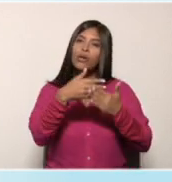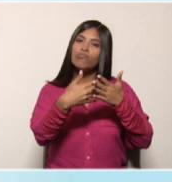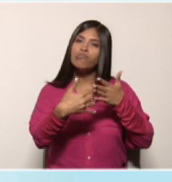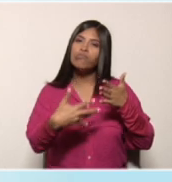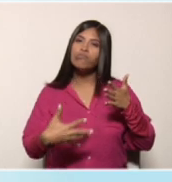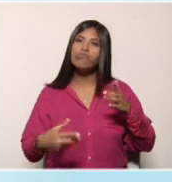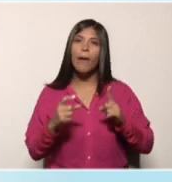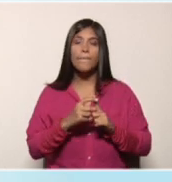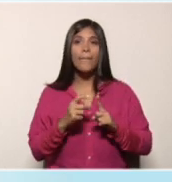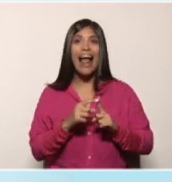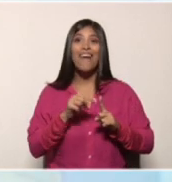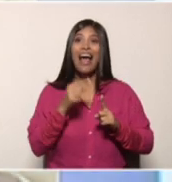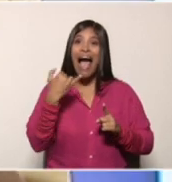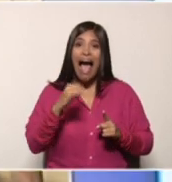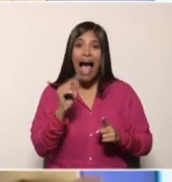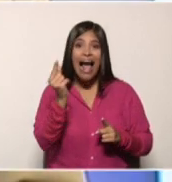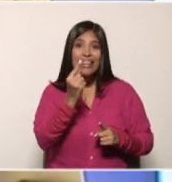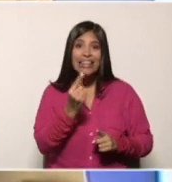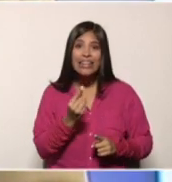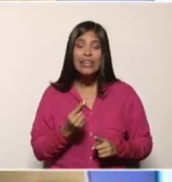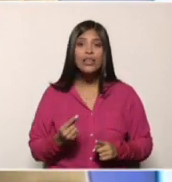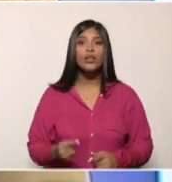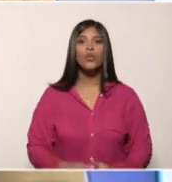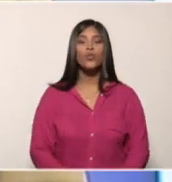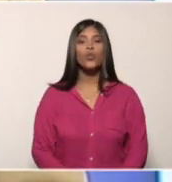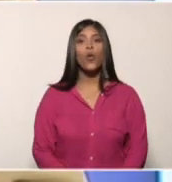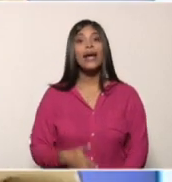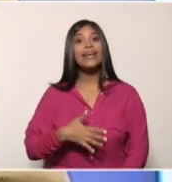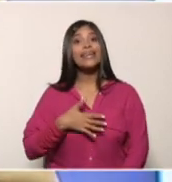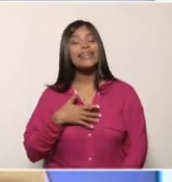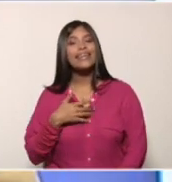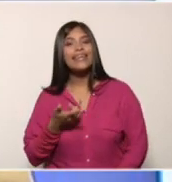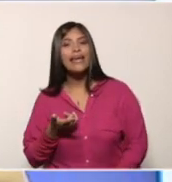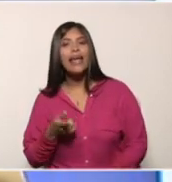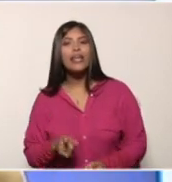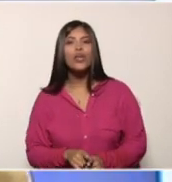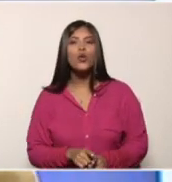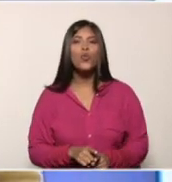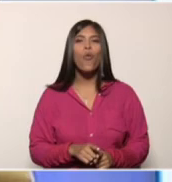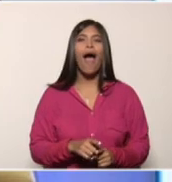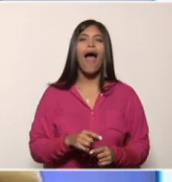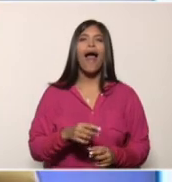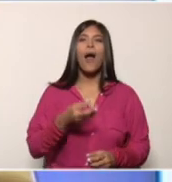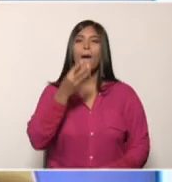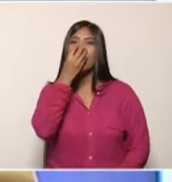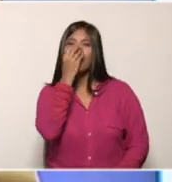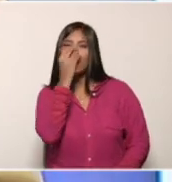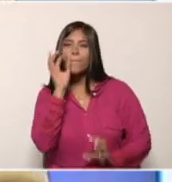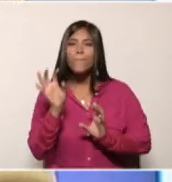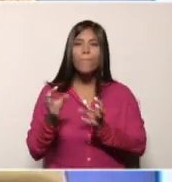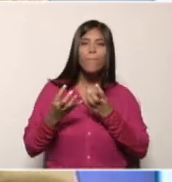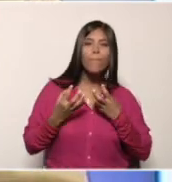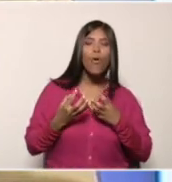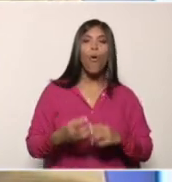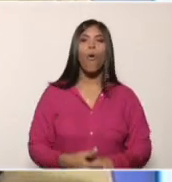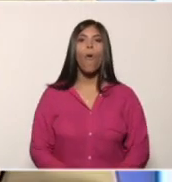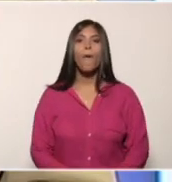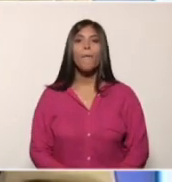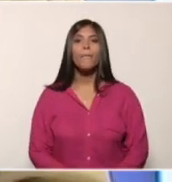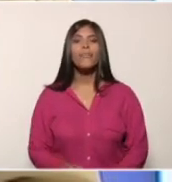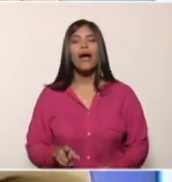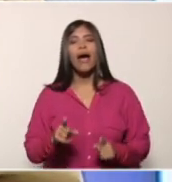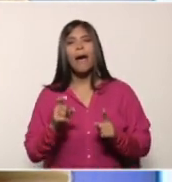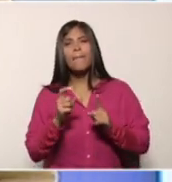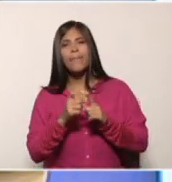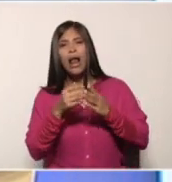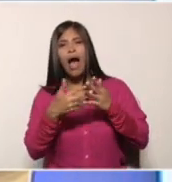basada en ilustraciones. Lo que pretenden es dar un aspecto humorístico a una